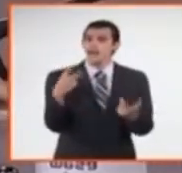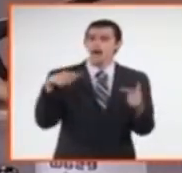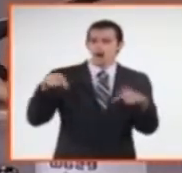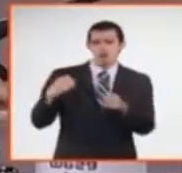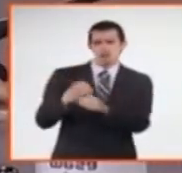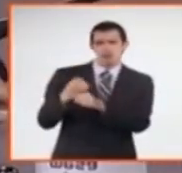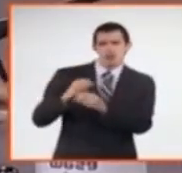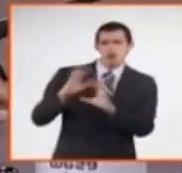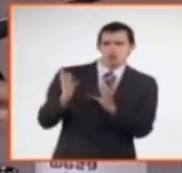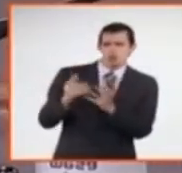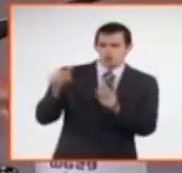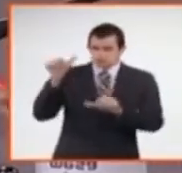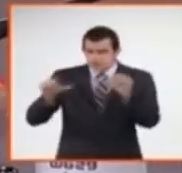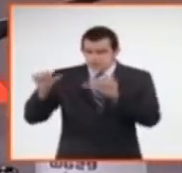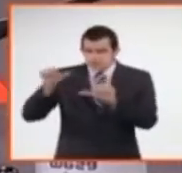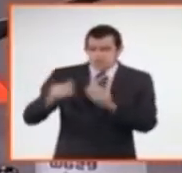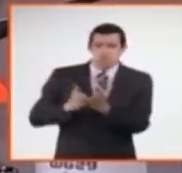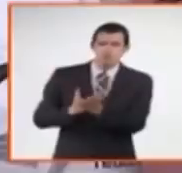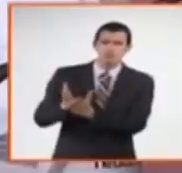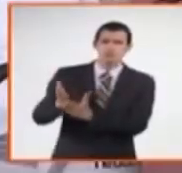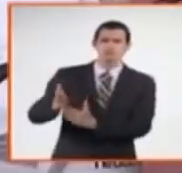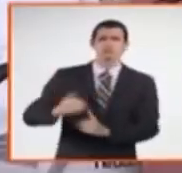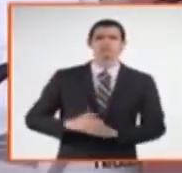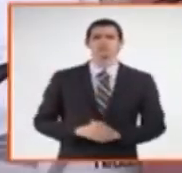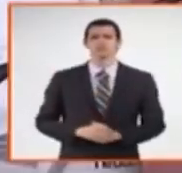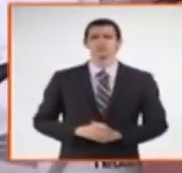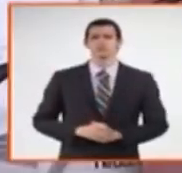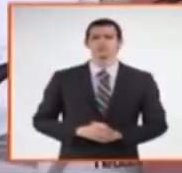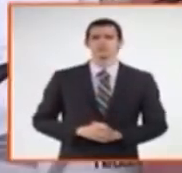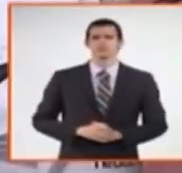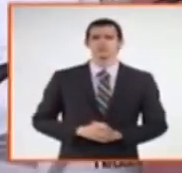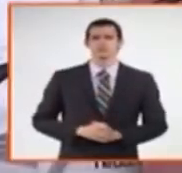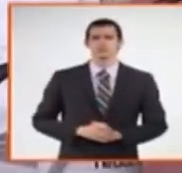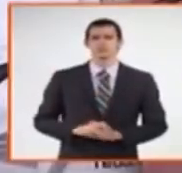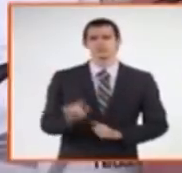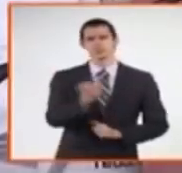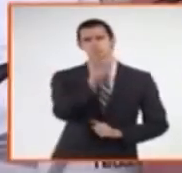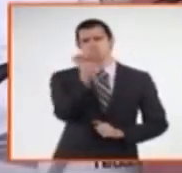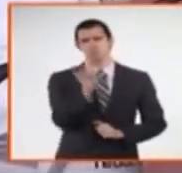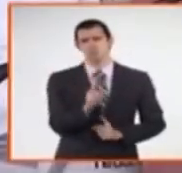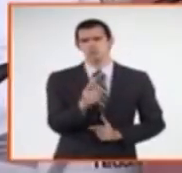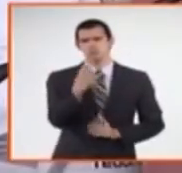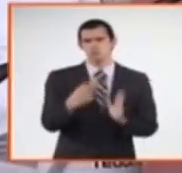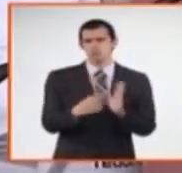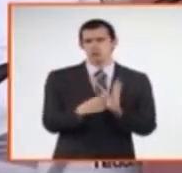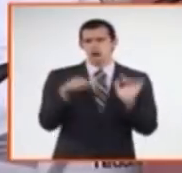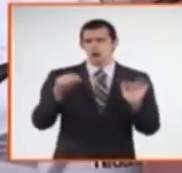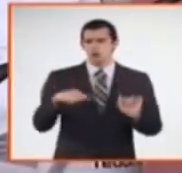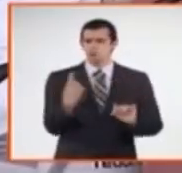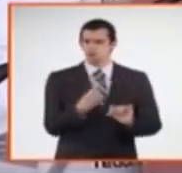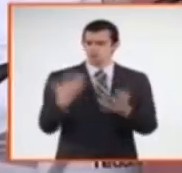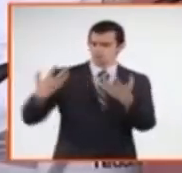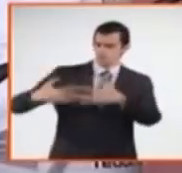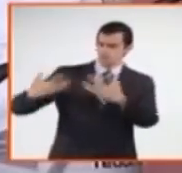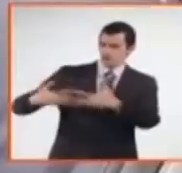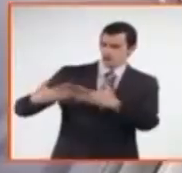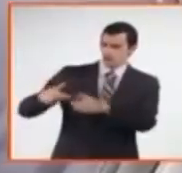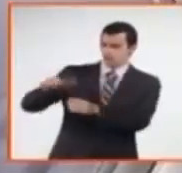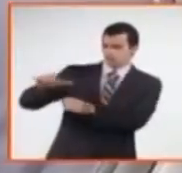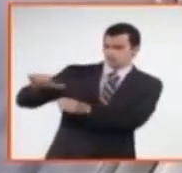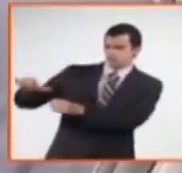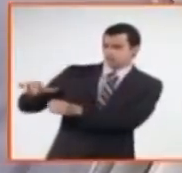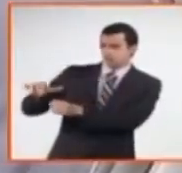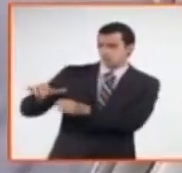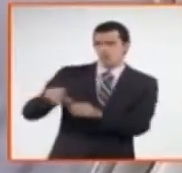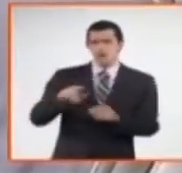y hacia dónde vamos en el ámbito de la producción en el ámbito de la investigación lograremos cumplir el propósito de tener las vacunas suficientes